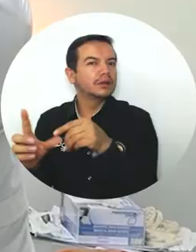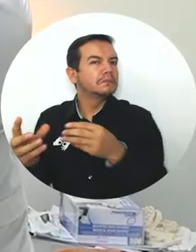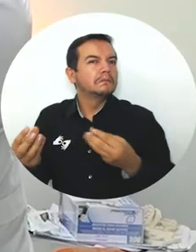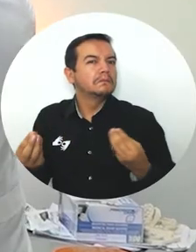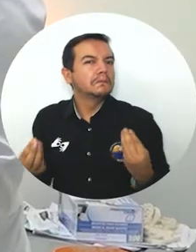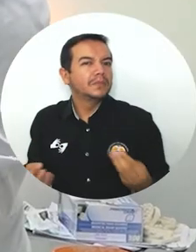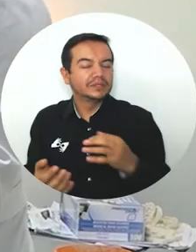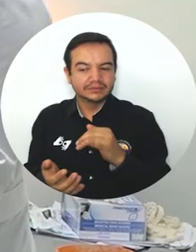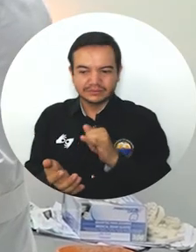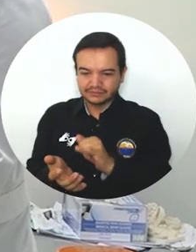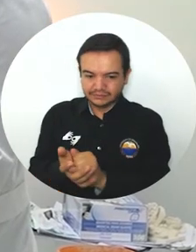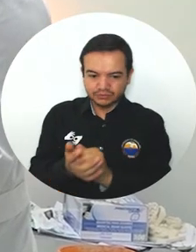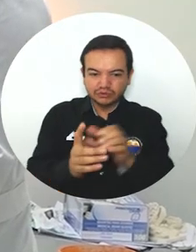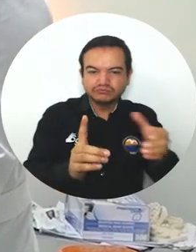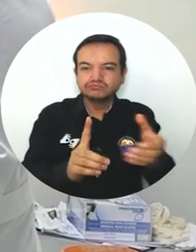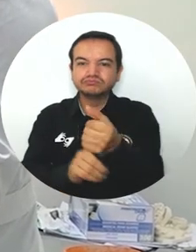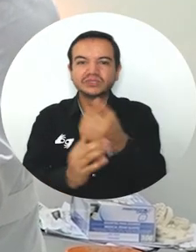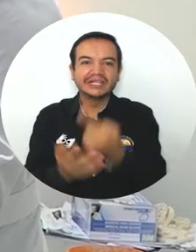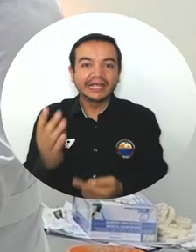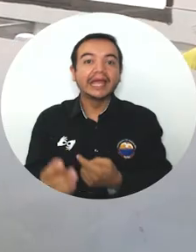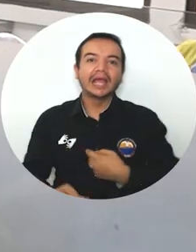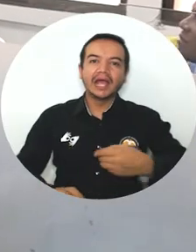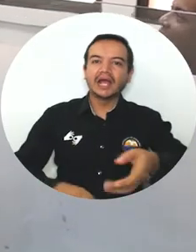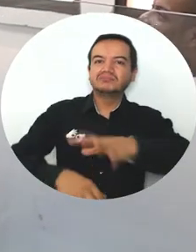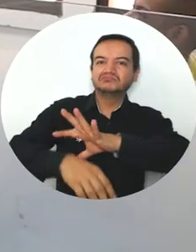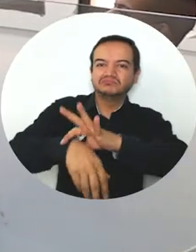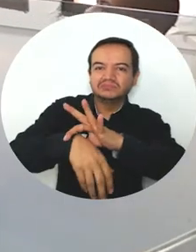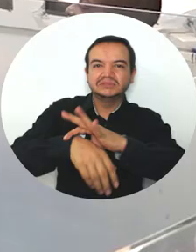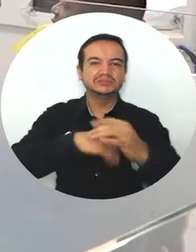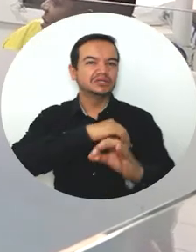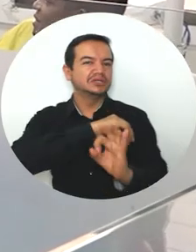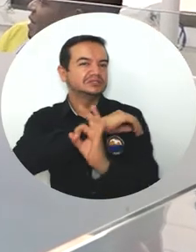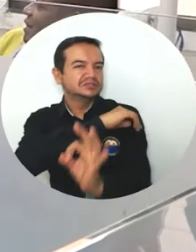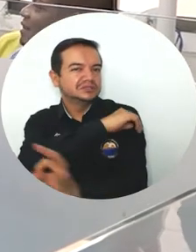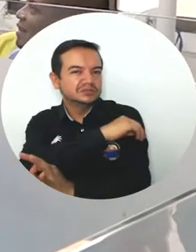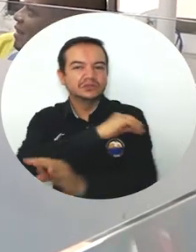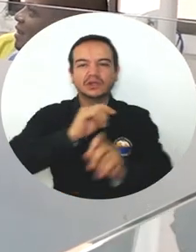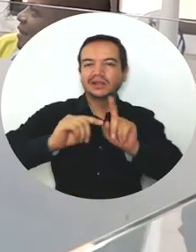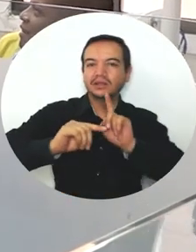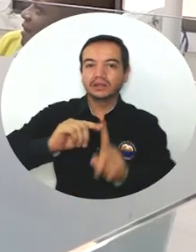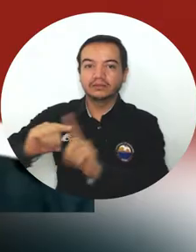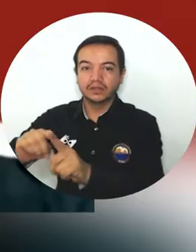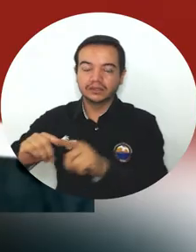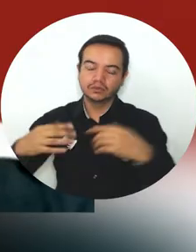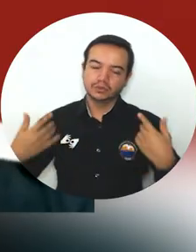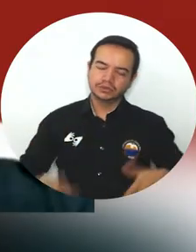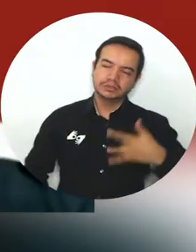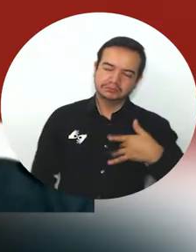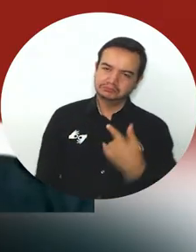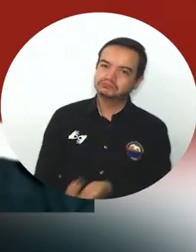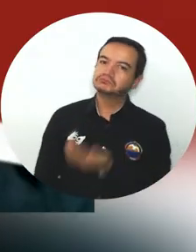de abranger médicos, enfermeros, psicólogos y otros profesionales me parece muy, muy interesante. La